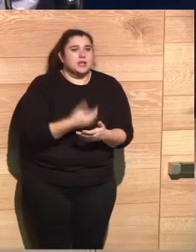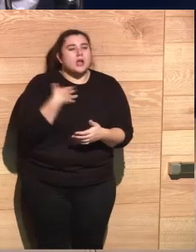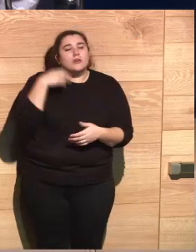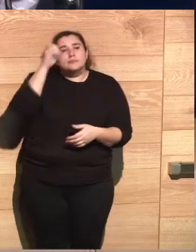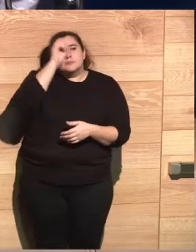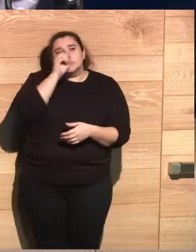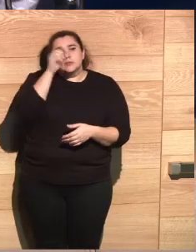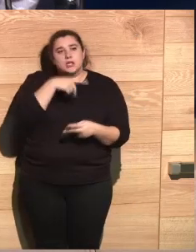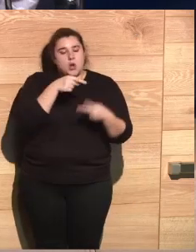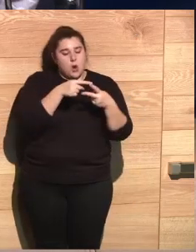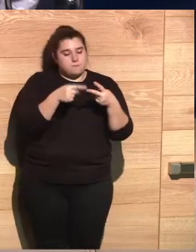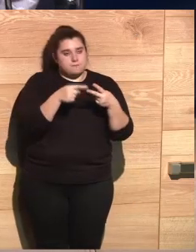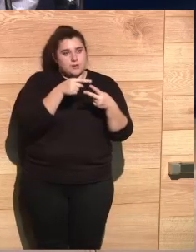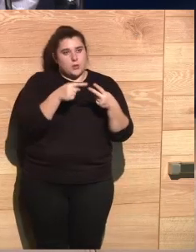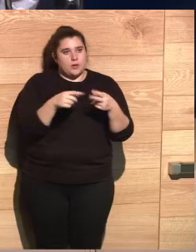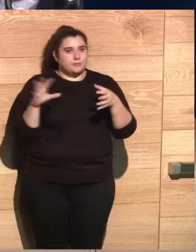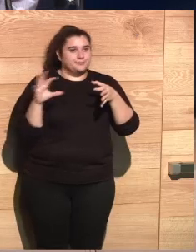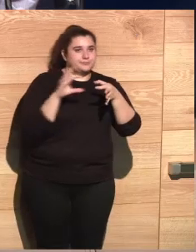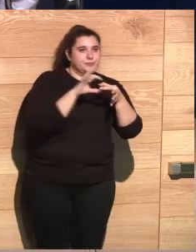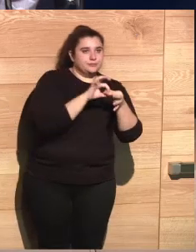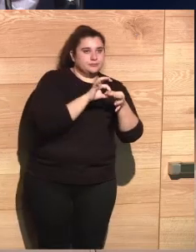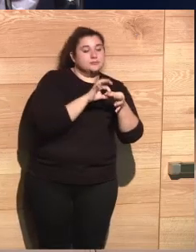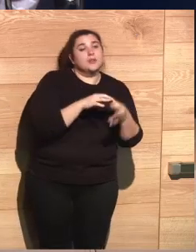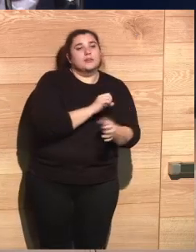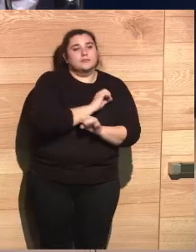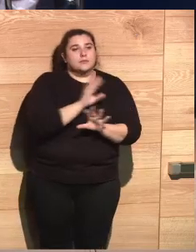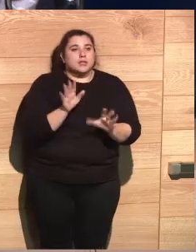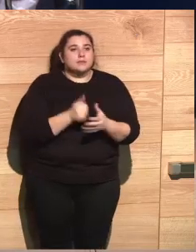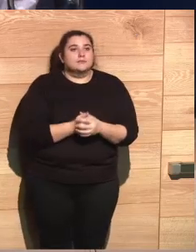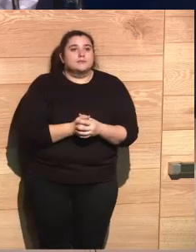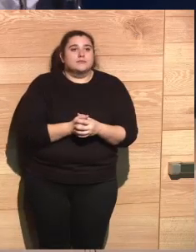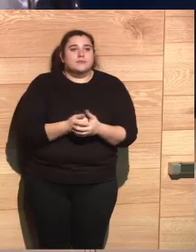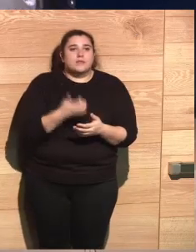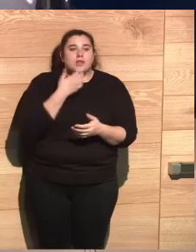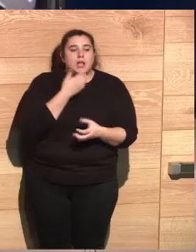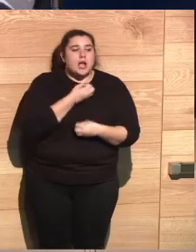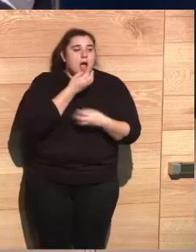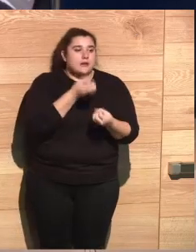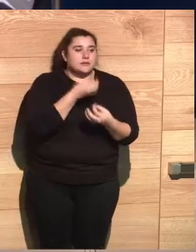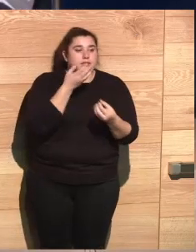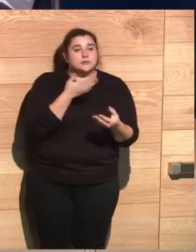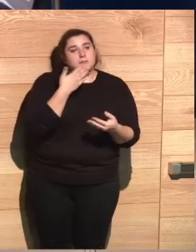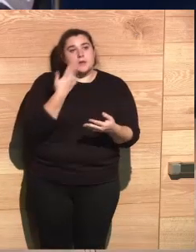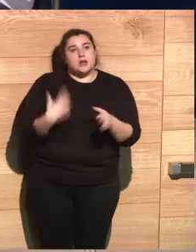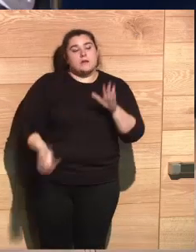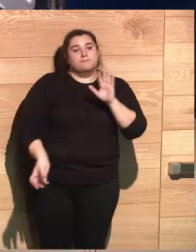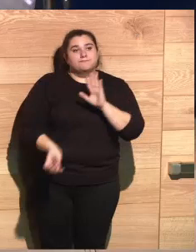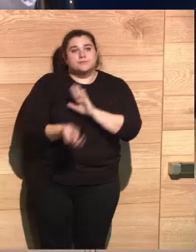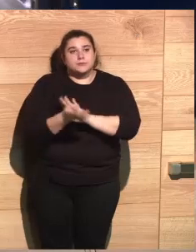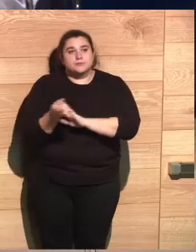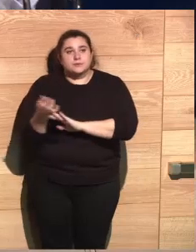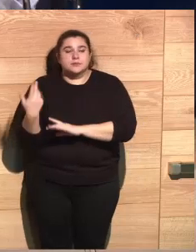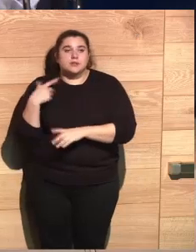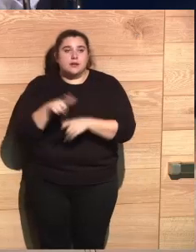combinación de esos dos ejes es demasiado apetitosa para un mercado como el mercado de los datos, como para que no se generen